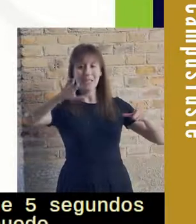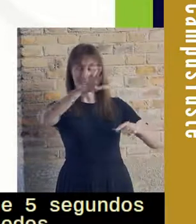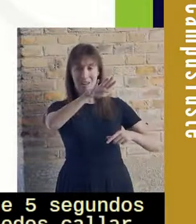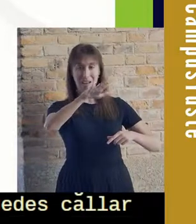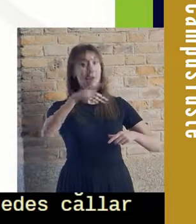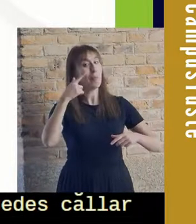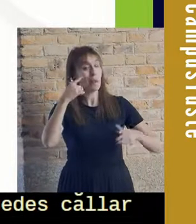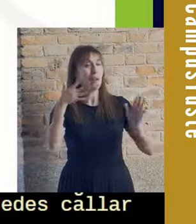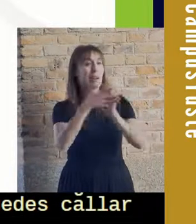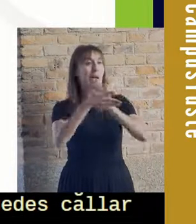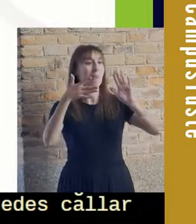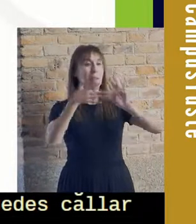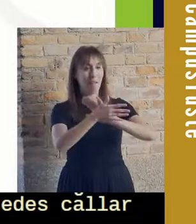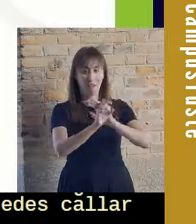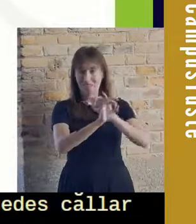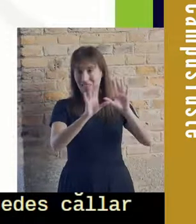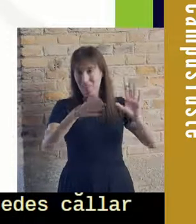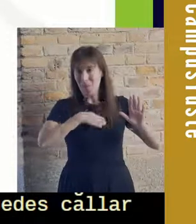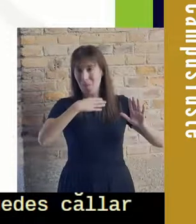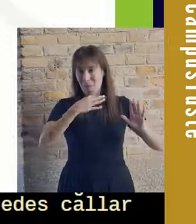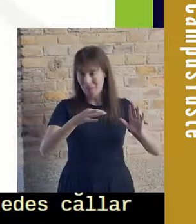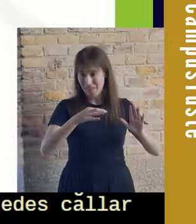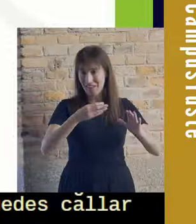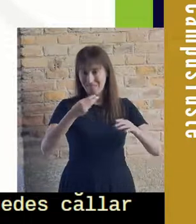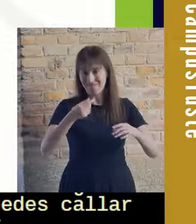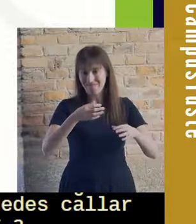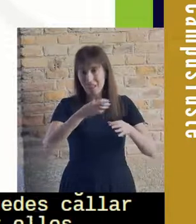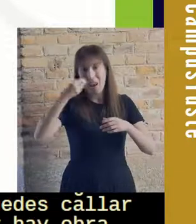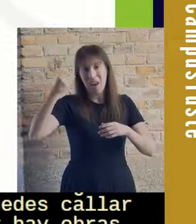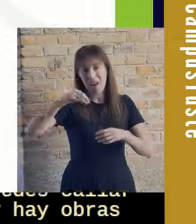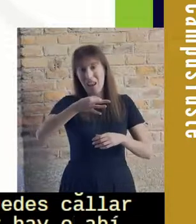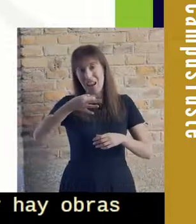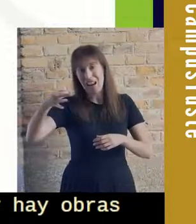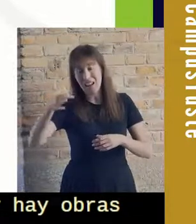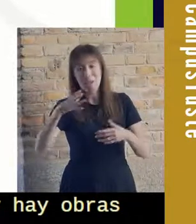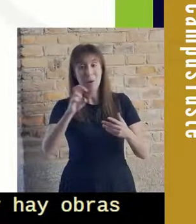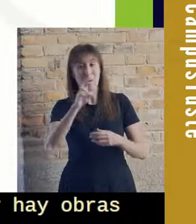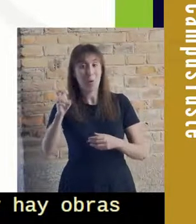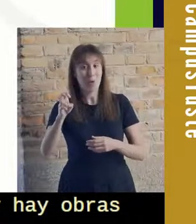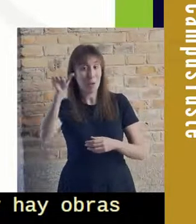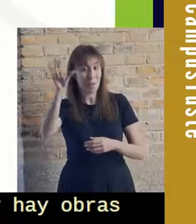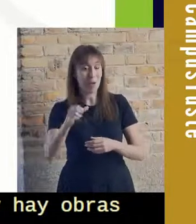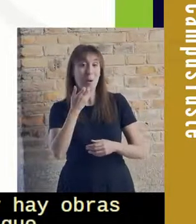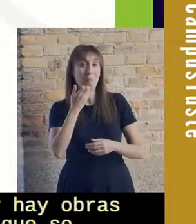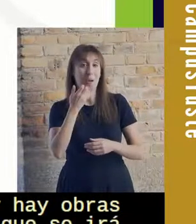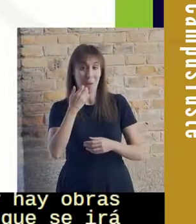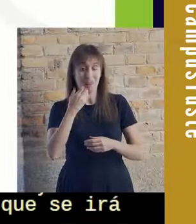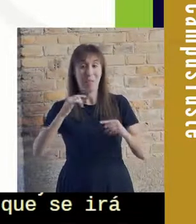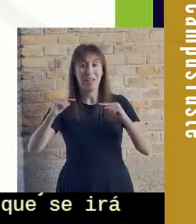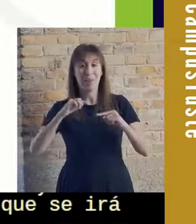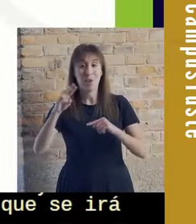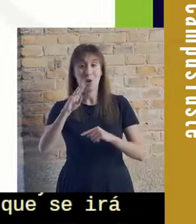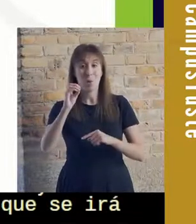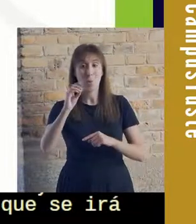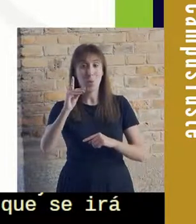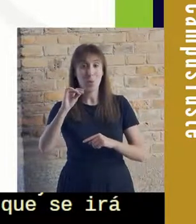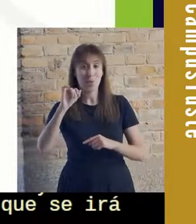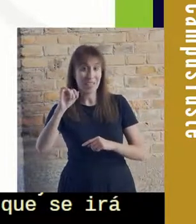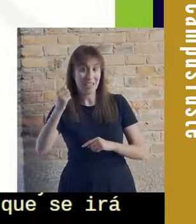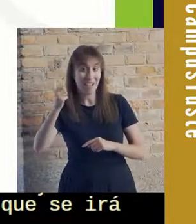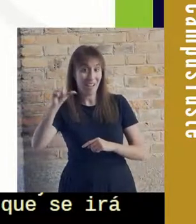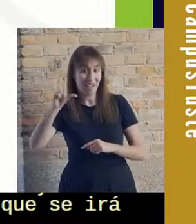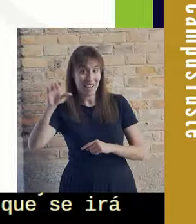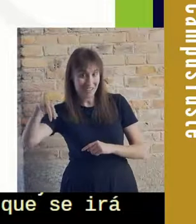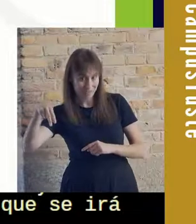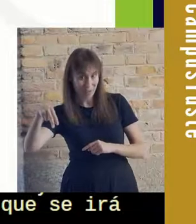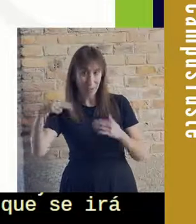explayar un poco más Puedes puedes describir un poco más y hay obras hay películas por ejemplo a de Buy Allen Pues que se dirá muy poco porque la de bodyy Allen